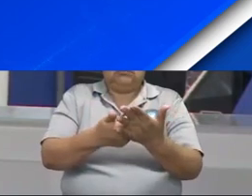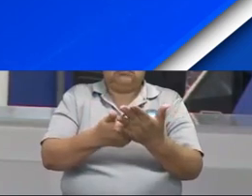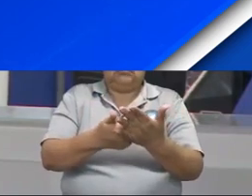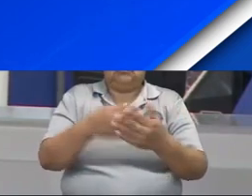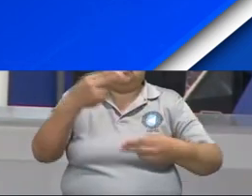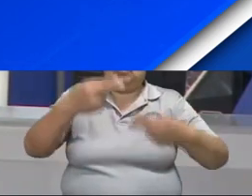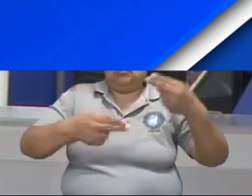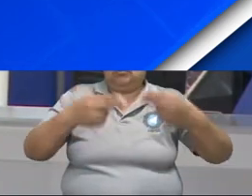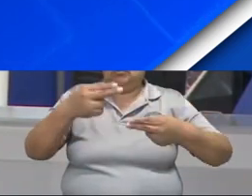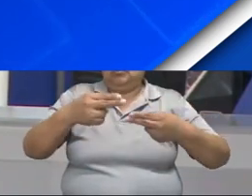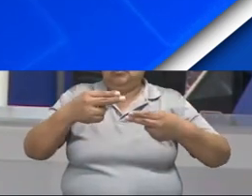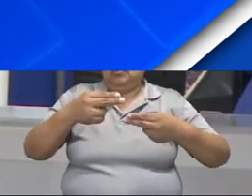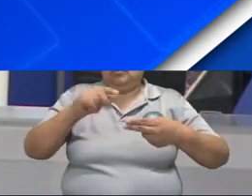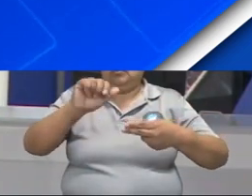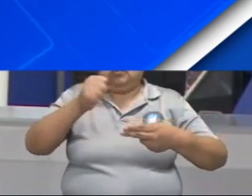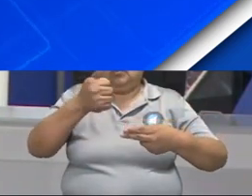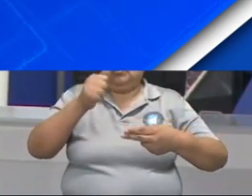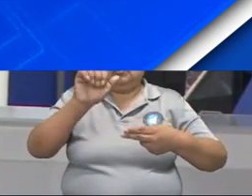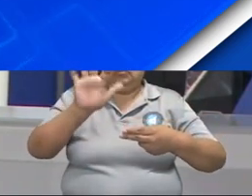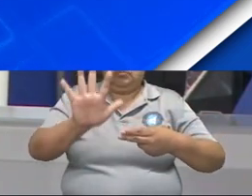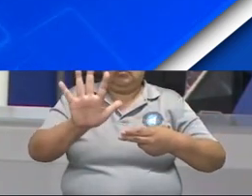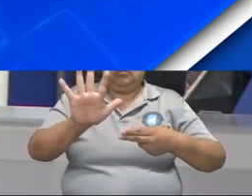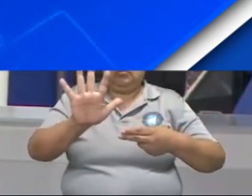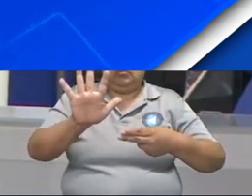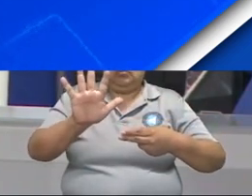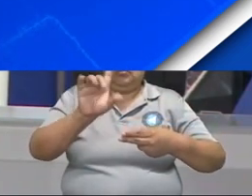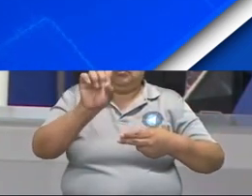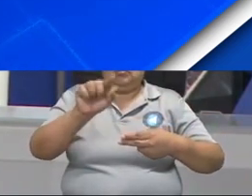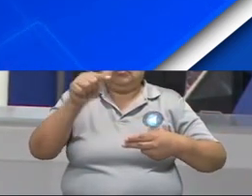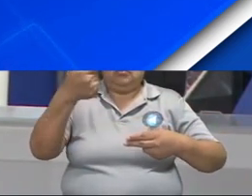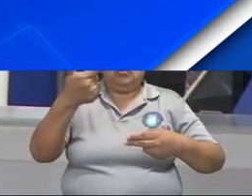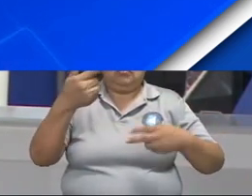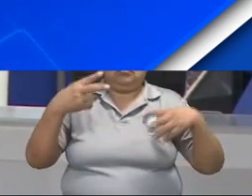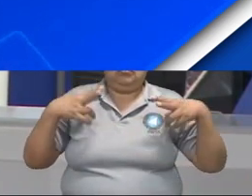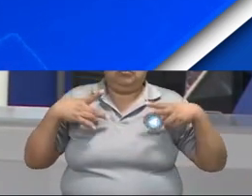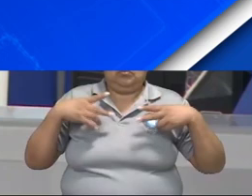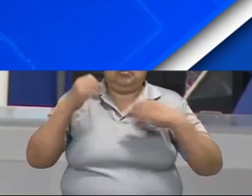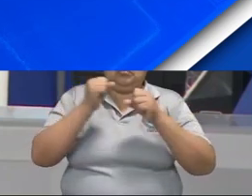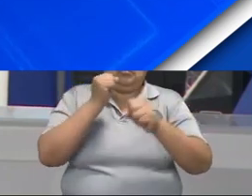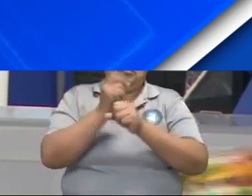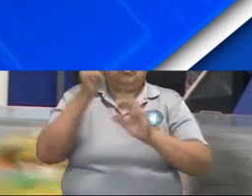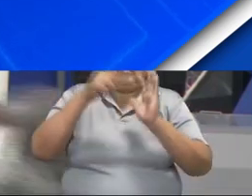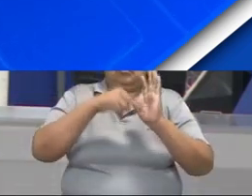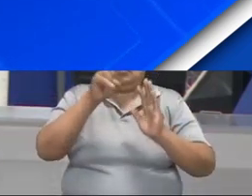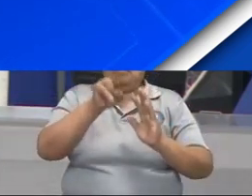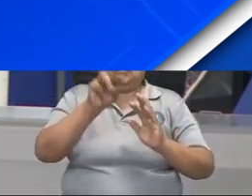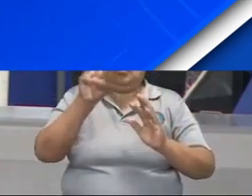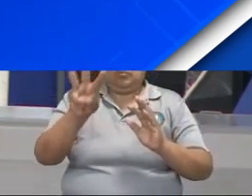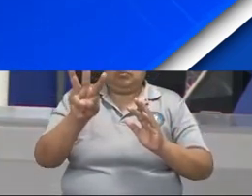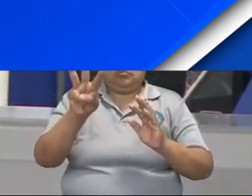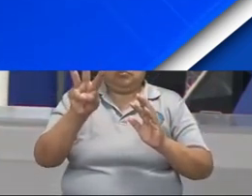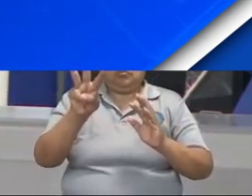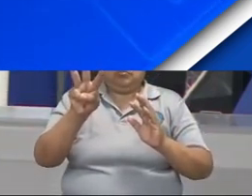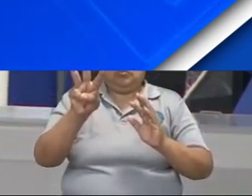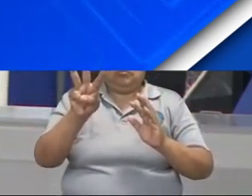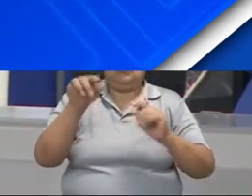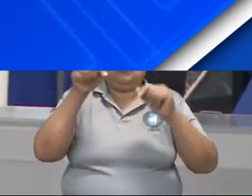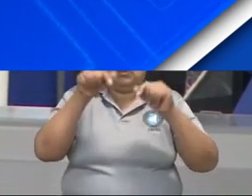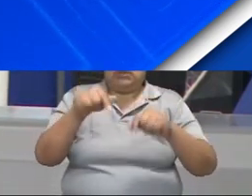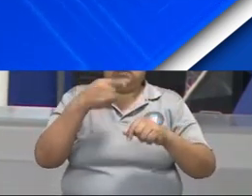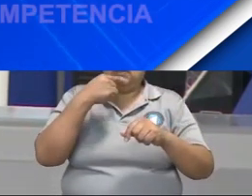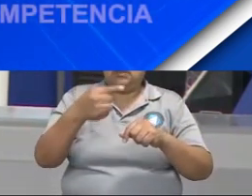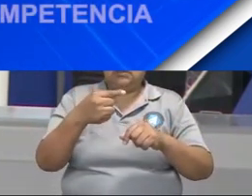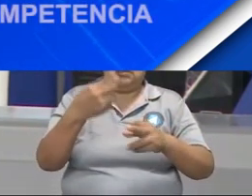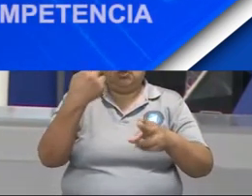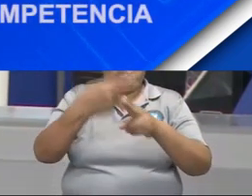contra cooperantes. Los combates estallaron el sábado entre las fuerzas de dos generales que tomaron el poder en un golpe de Estado